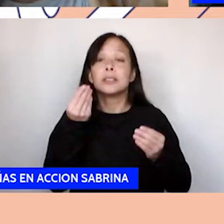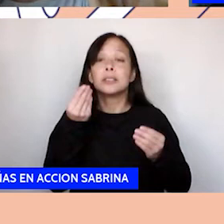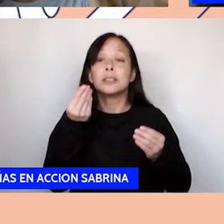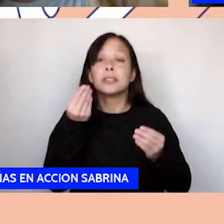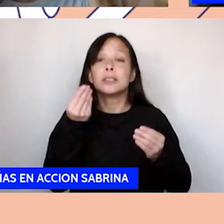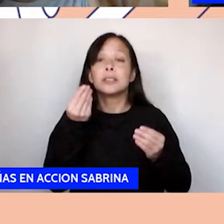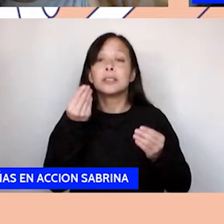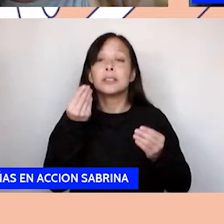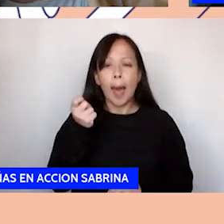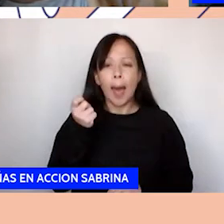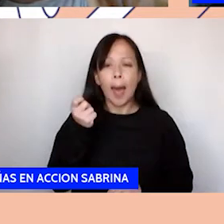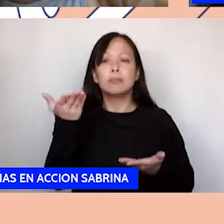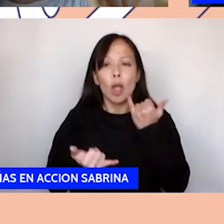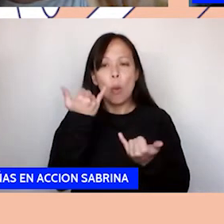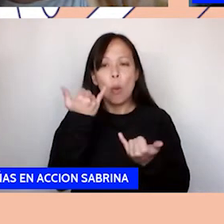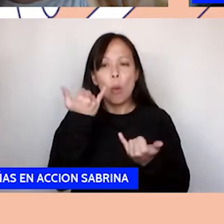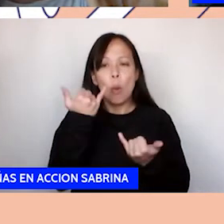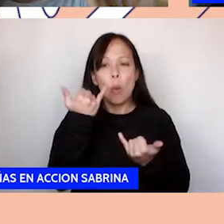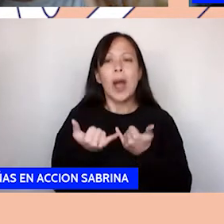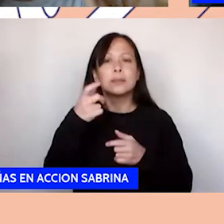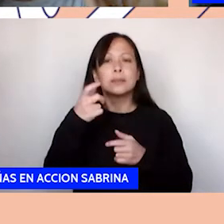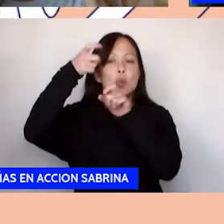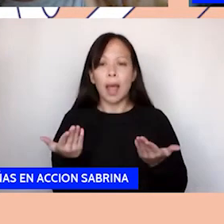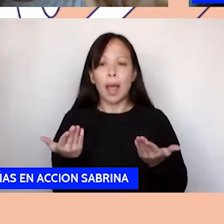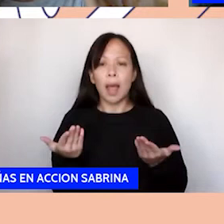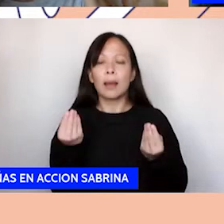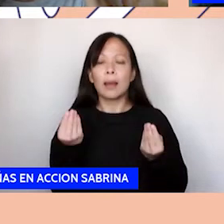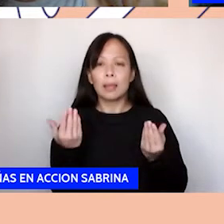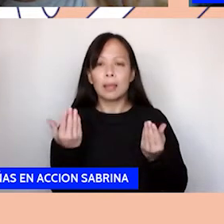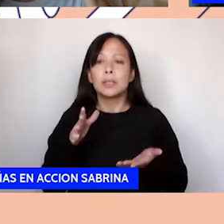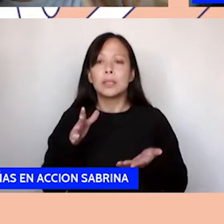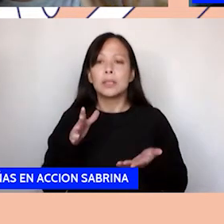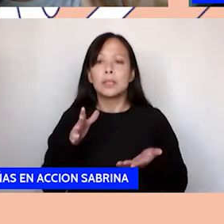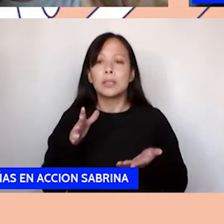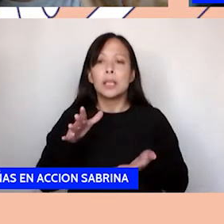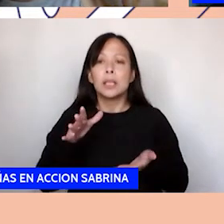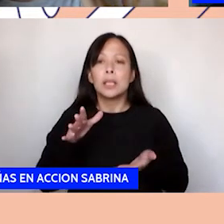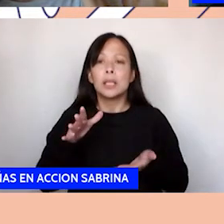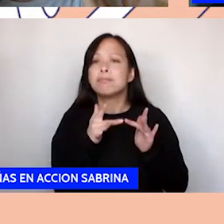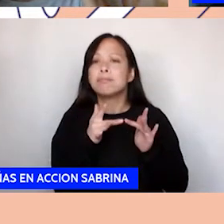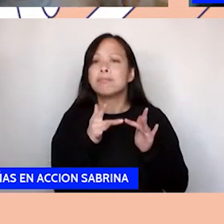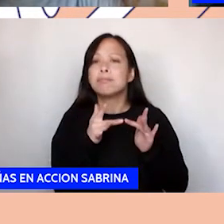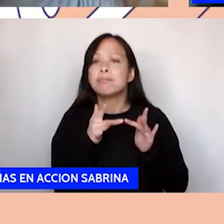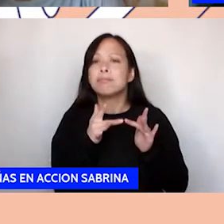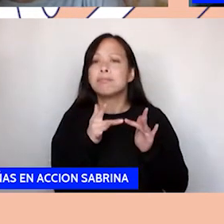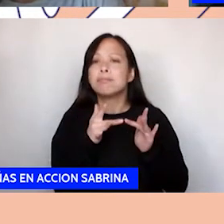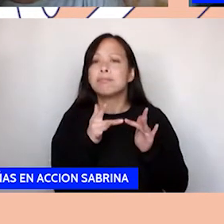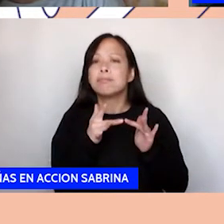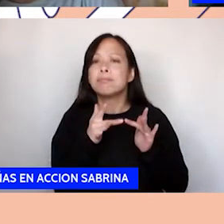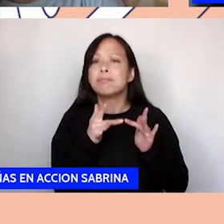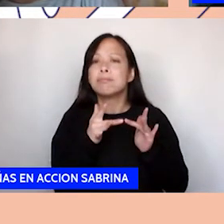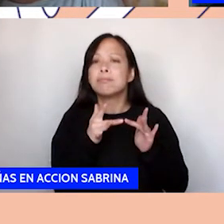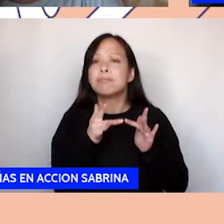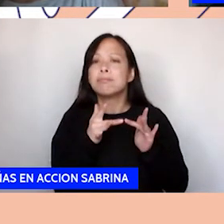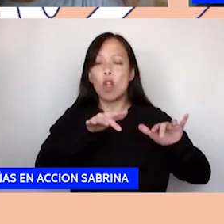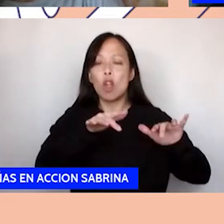tecnológico, ¿no? Tú que llevas muchísimos años trabajando aquí, ¿qué cambios son los que has visto y cómo es que las comunidades como Salesforce